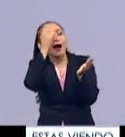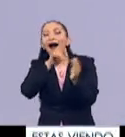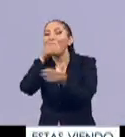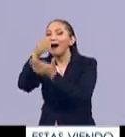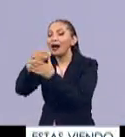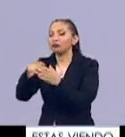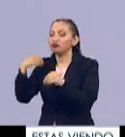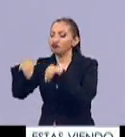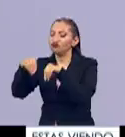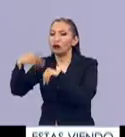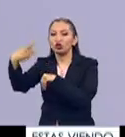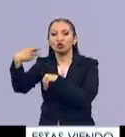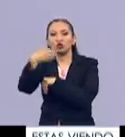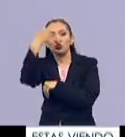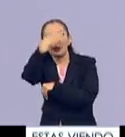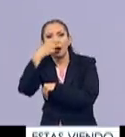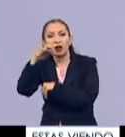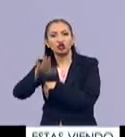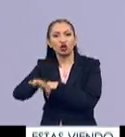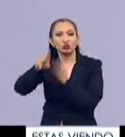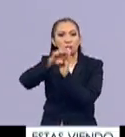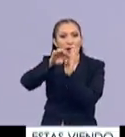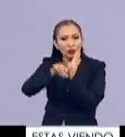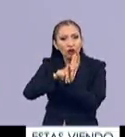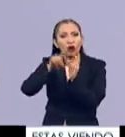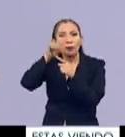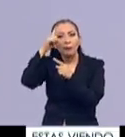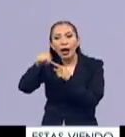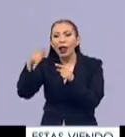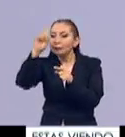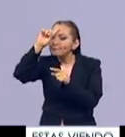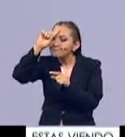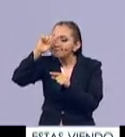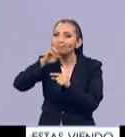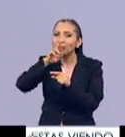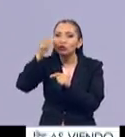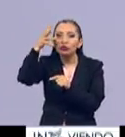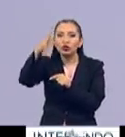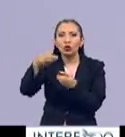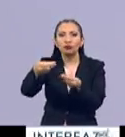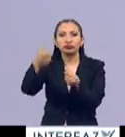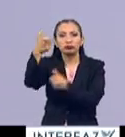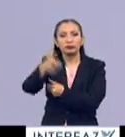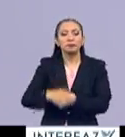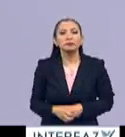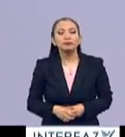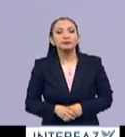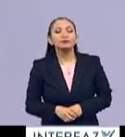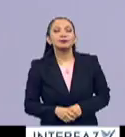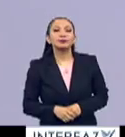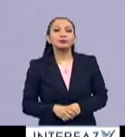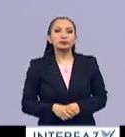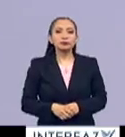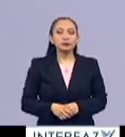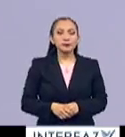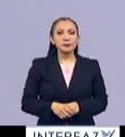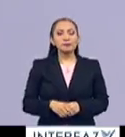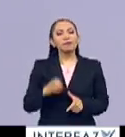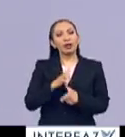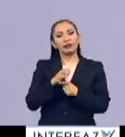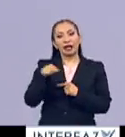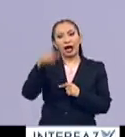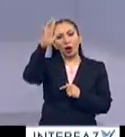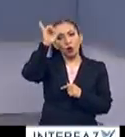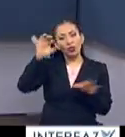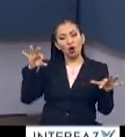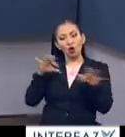establecer estas metodologías, para orientar a mejores resultados, ¿no? Claro. Entonces, este